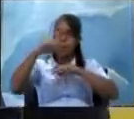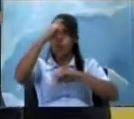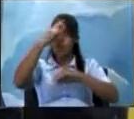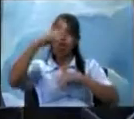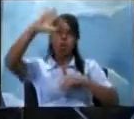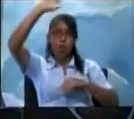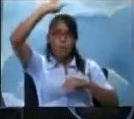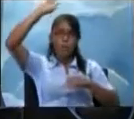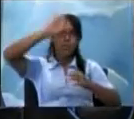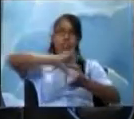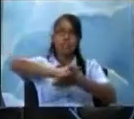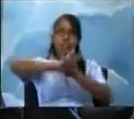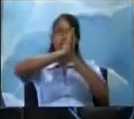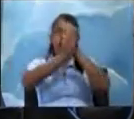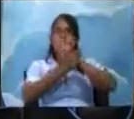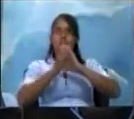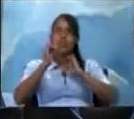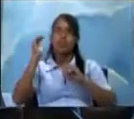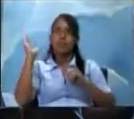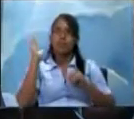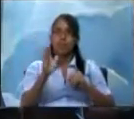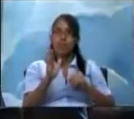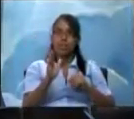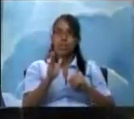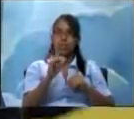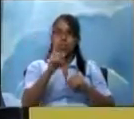El imperio romano destruyó,